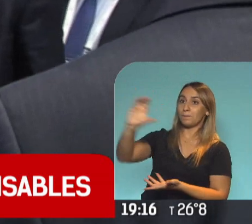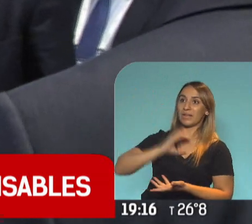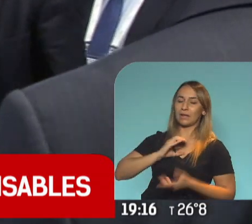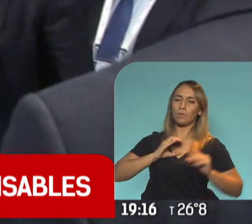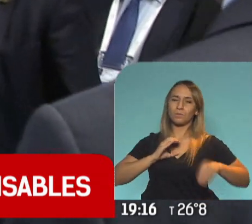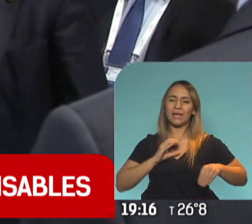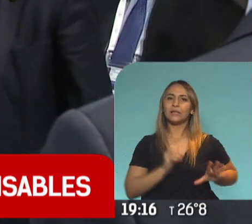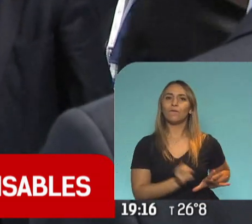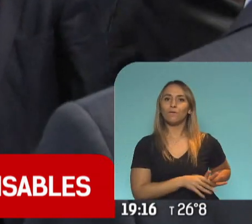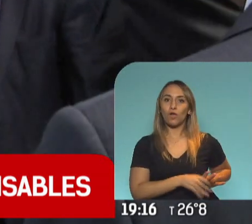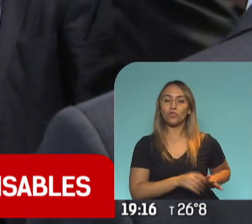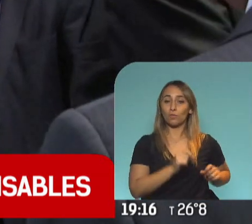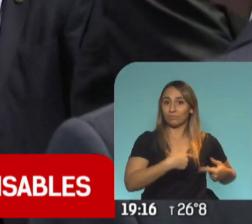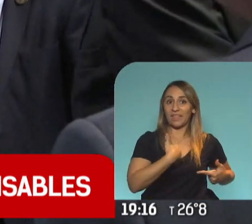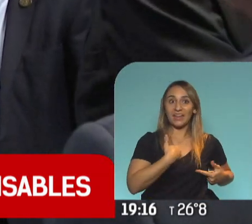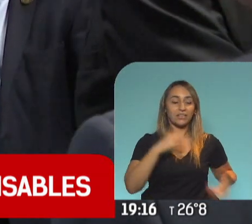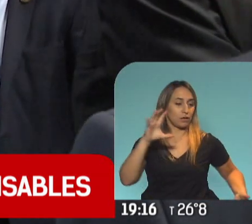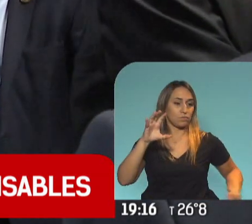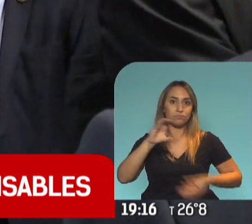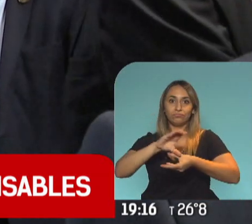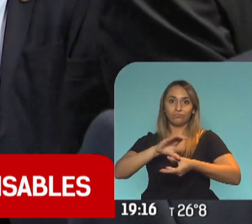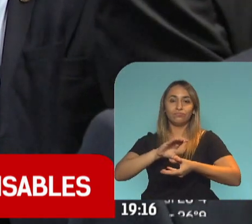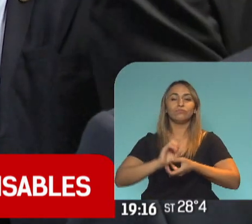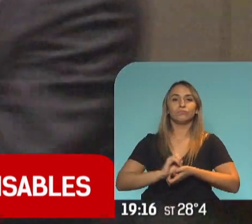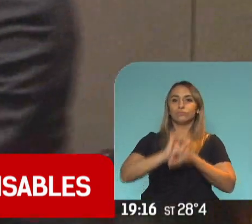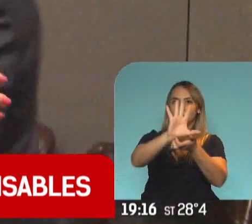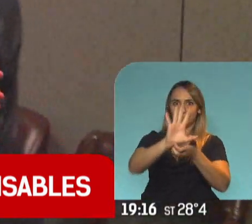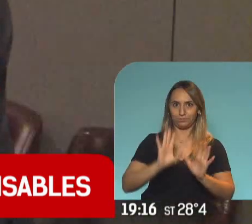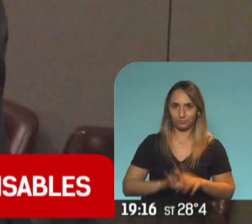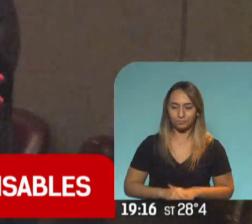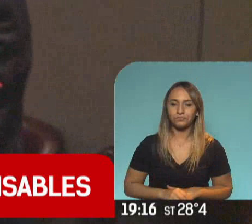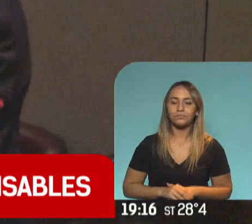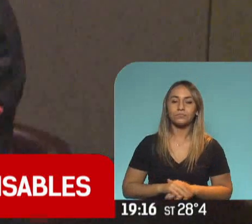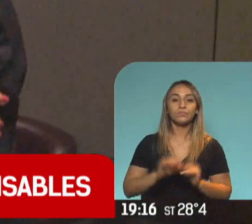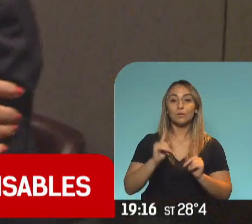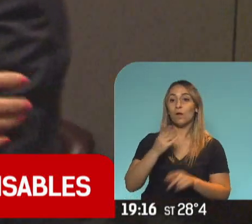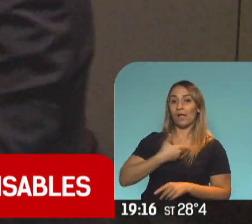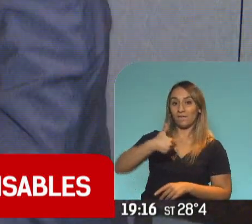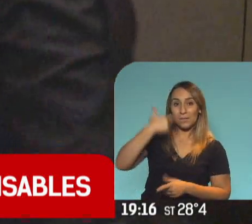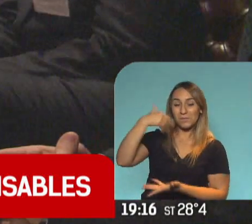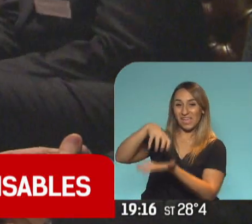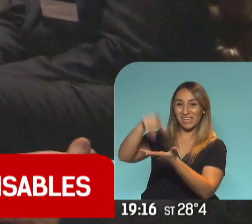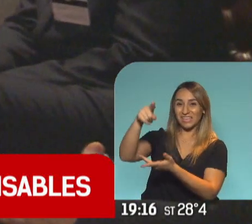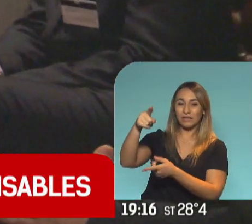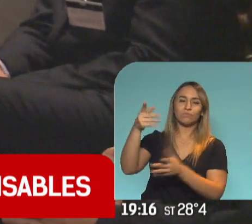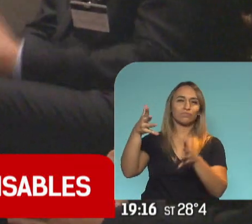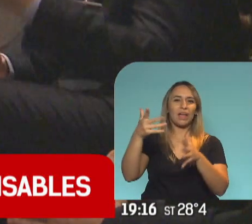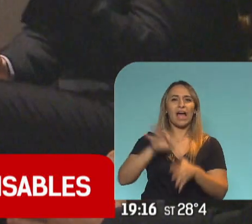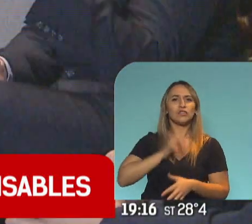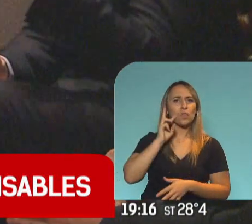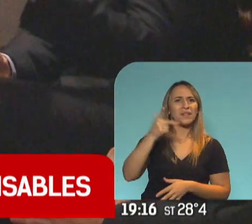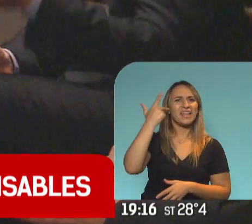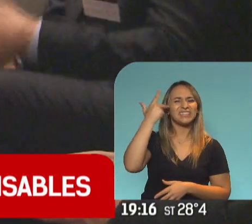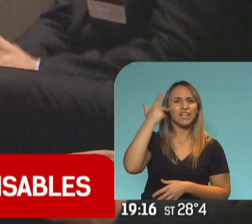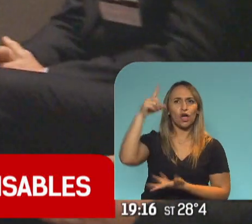para promover esta fuga de capitales que el Banco Central denuncia. Recordemos que el Fondo Monetario Internacional llega en 2018 luego de una